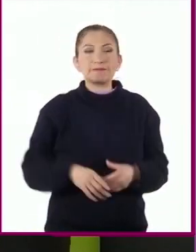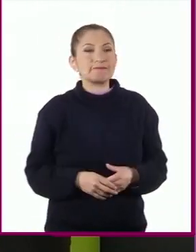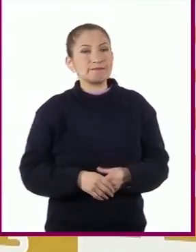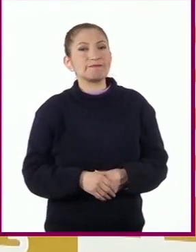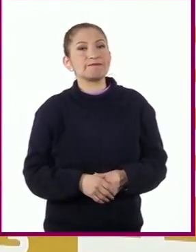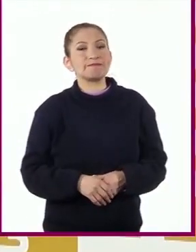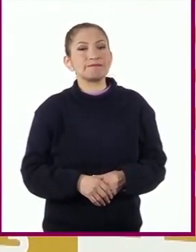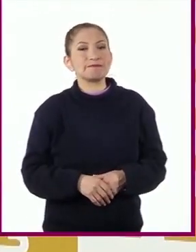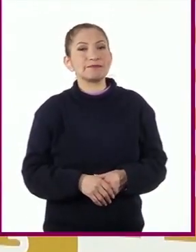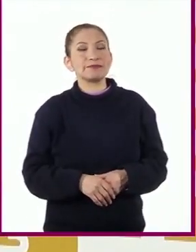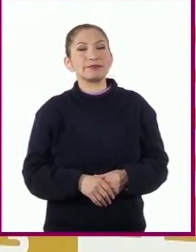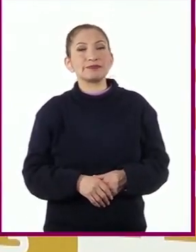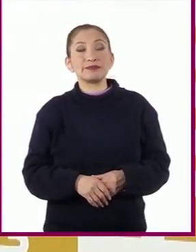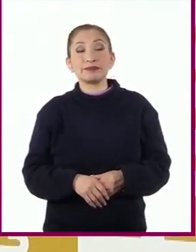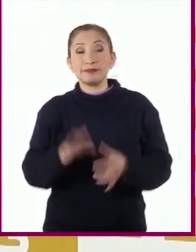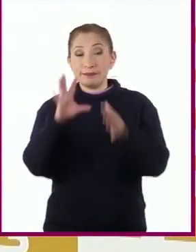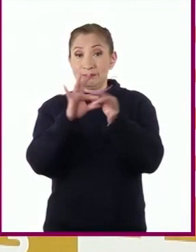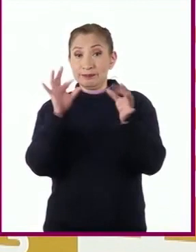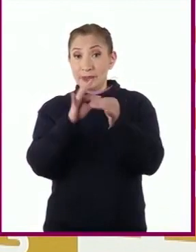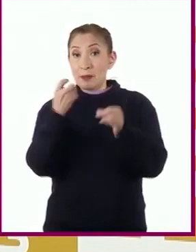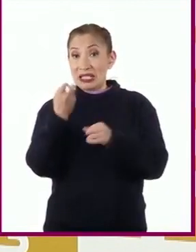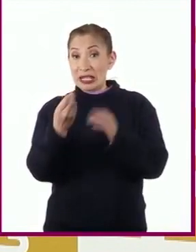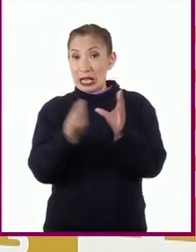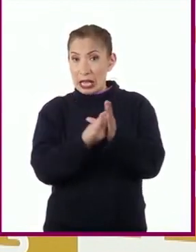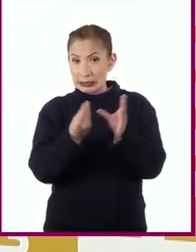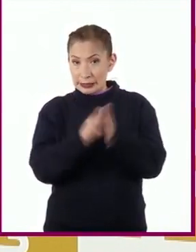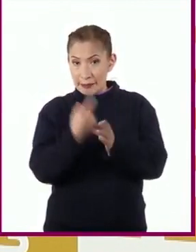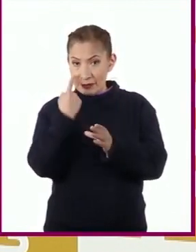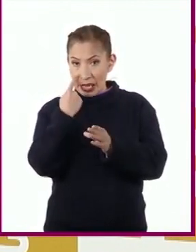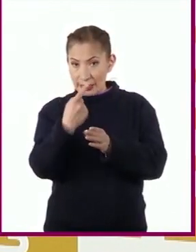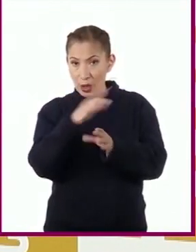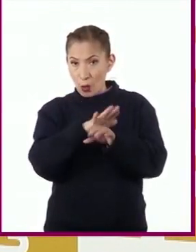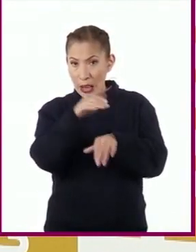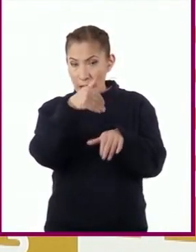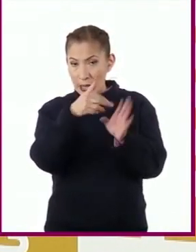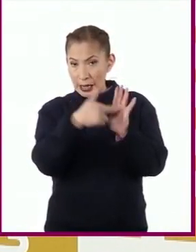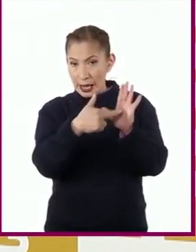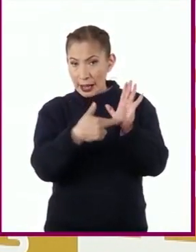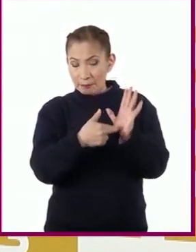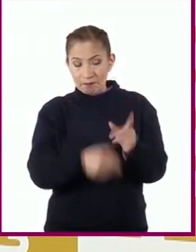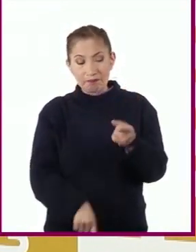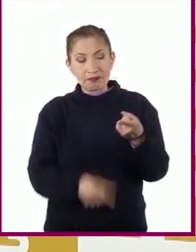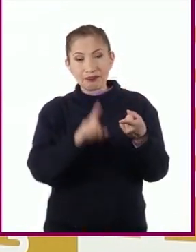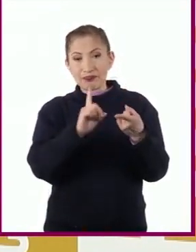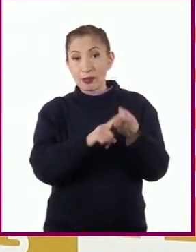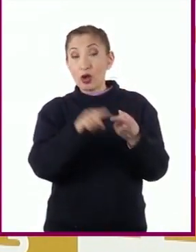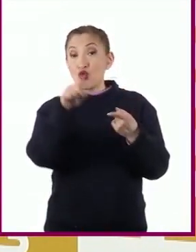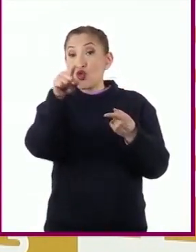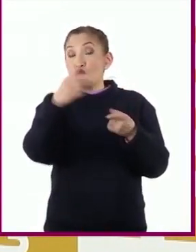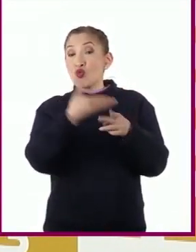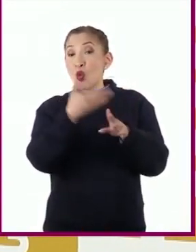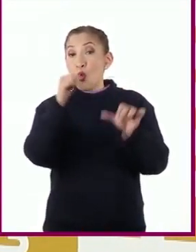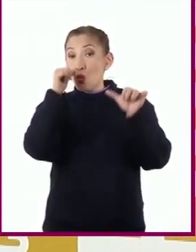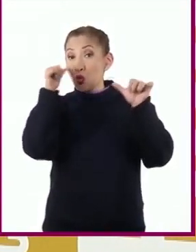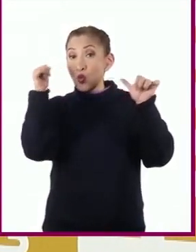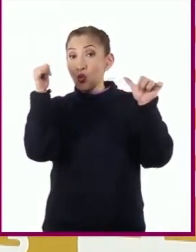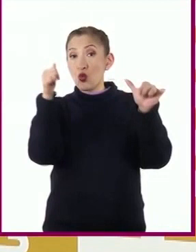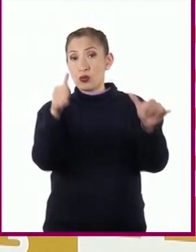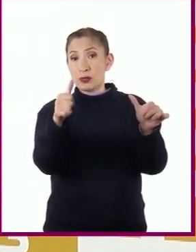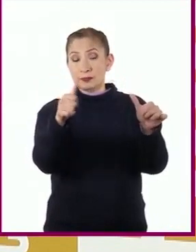adelante. Las instrucciones para esta sesión son las siguientes. 1. Pongan mucha